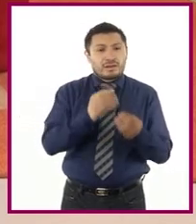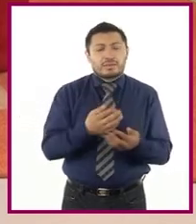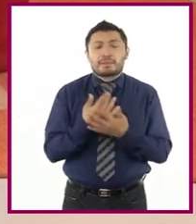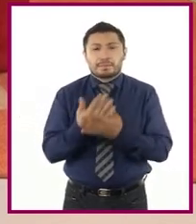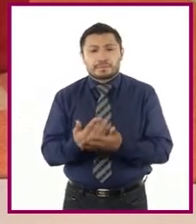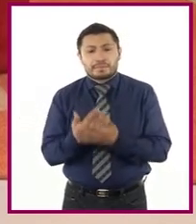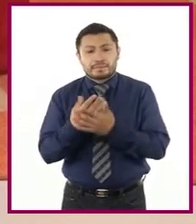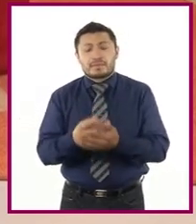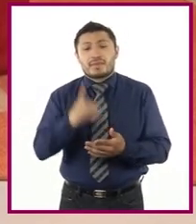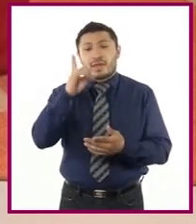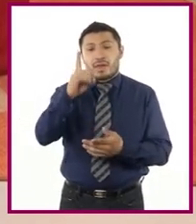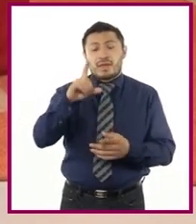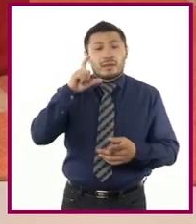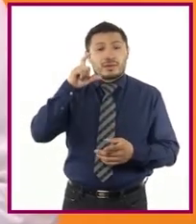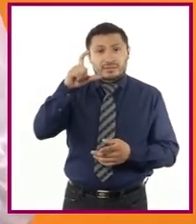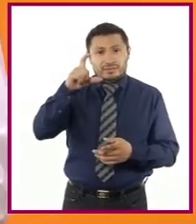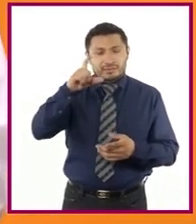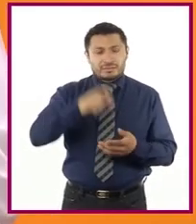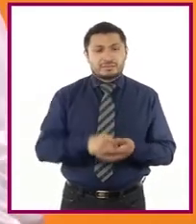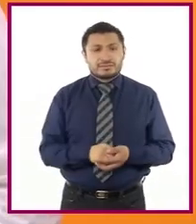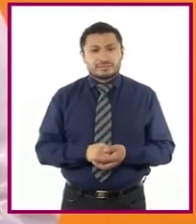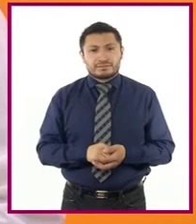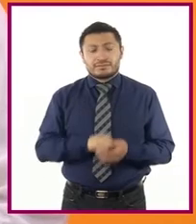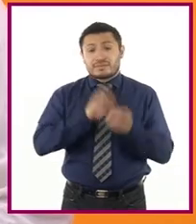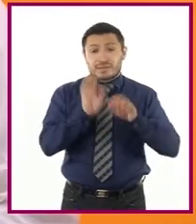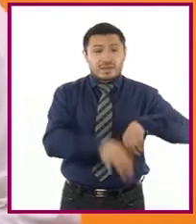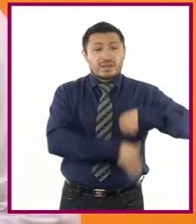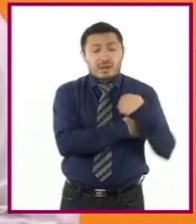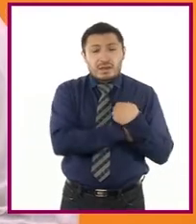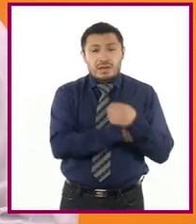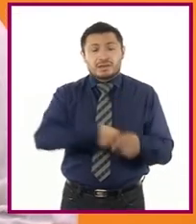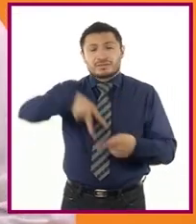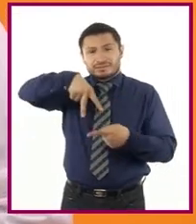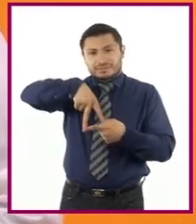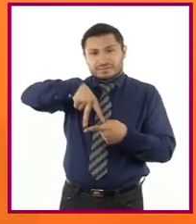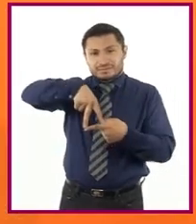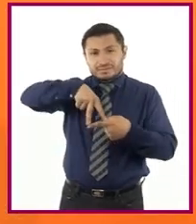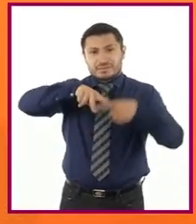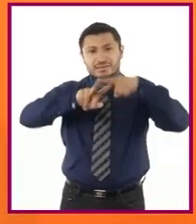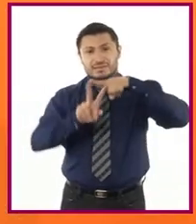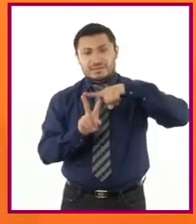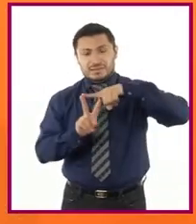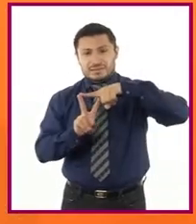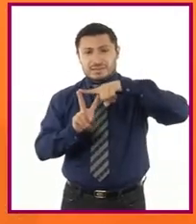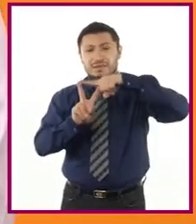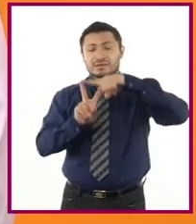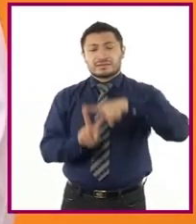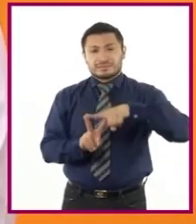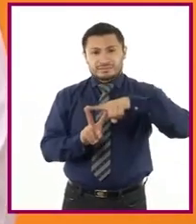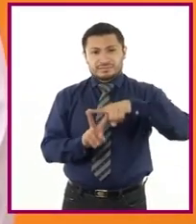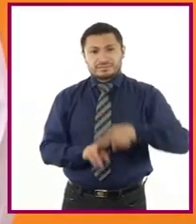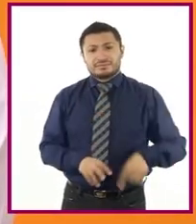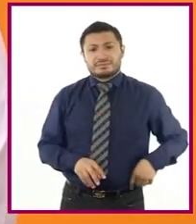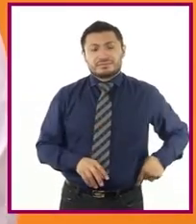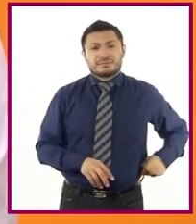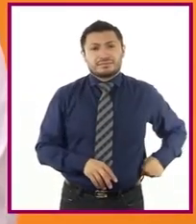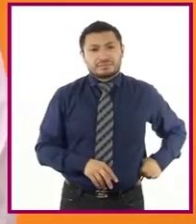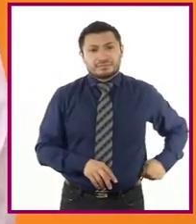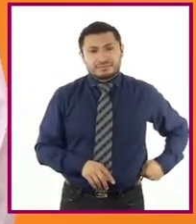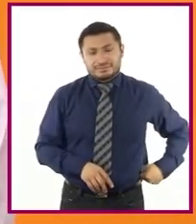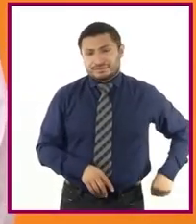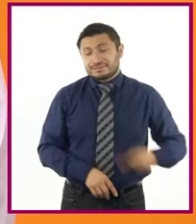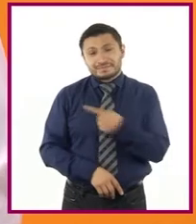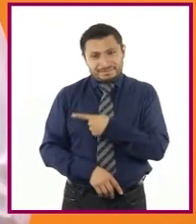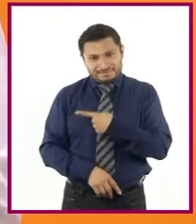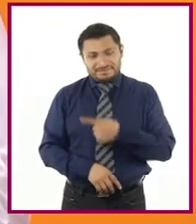una D mayúscula. Almacenaje, con un triángulo isósceles con la punta hacia